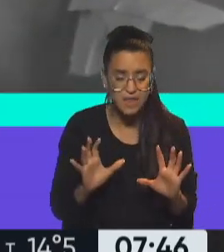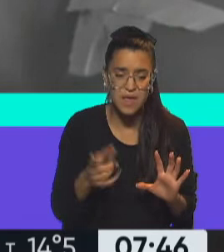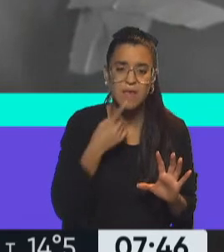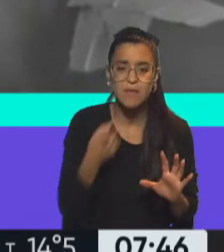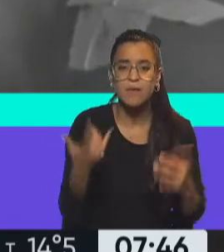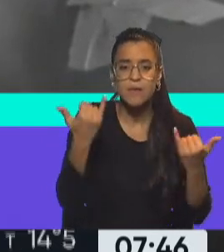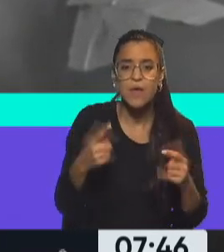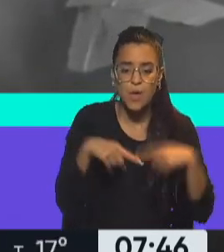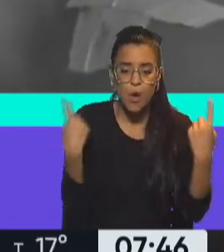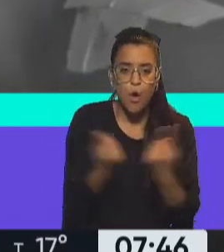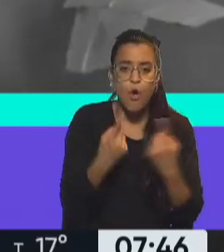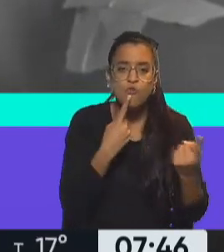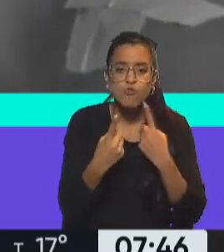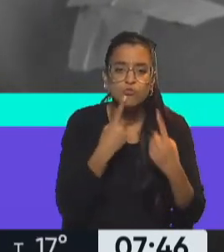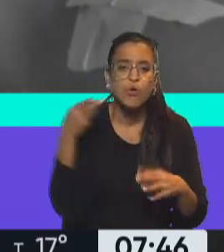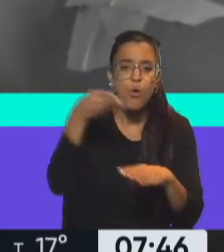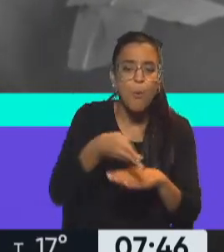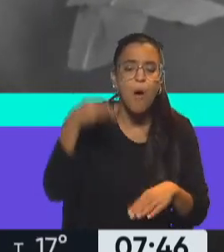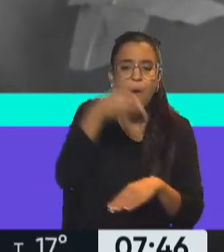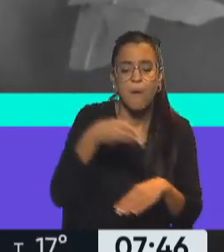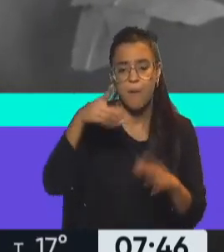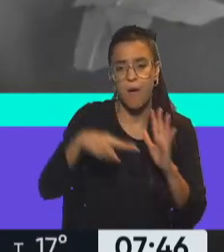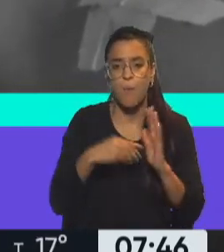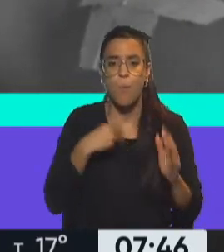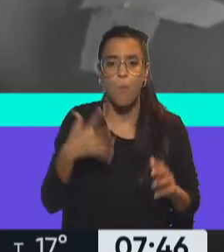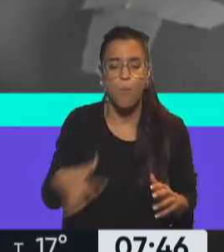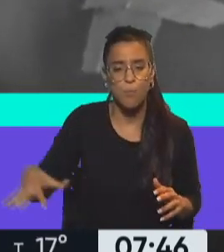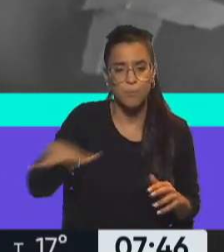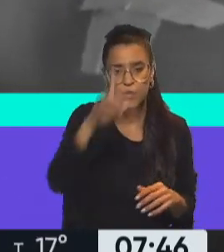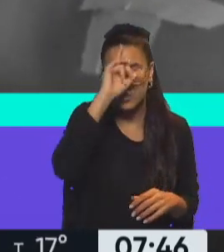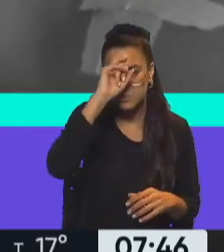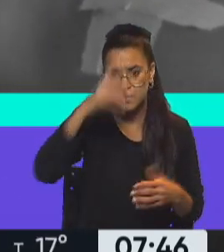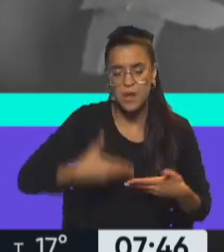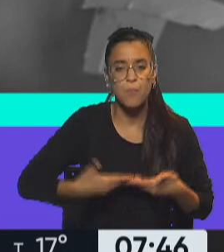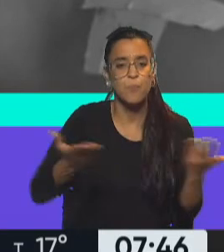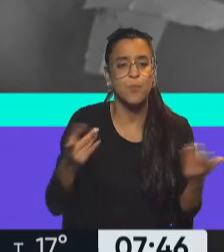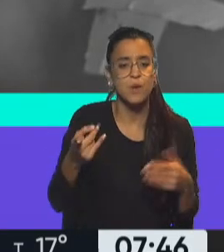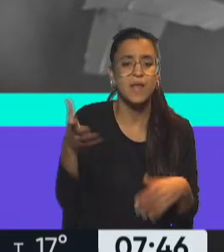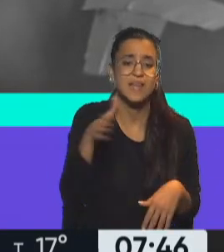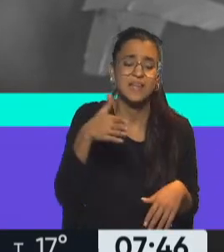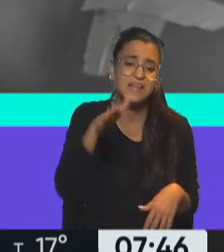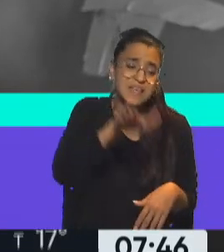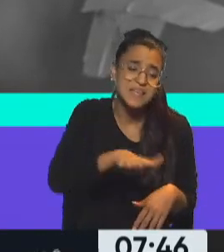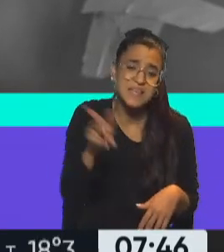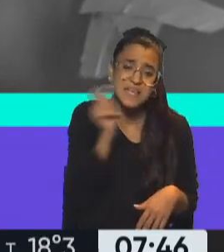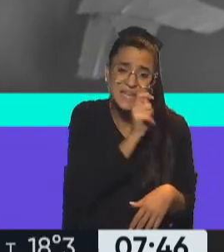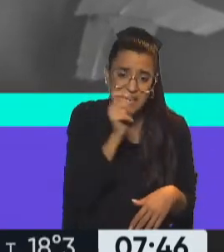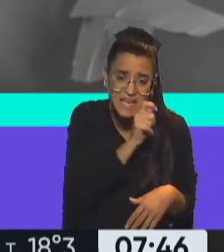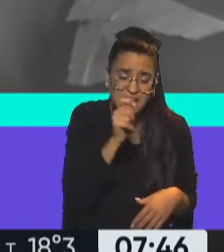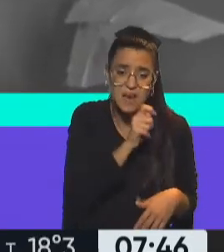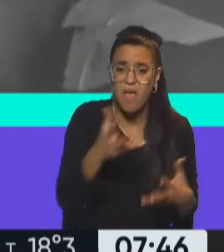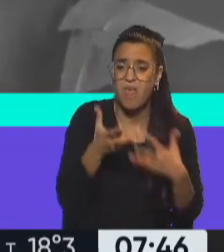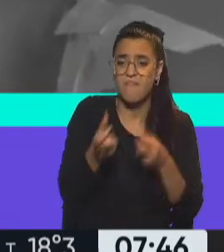de los consultorios a los que acuden en el Gran Buenos Aires, en los hospitales públicos, niñas en estado de